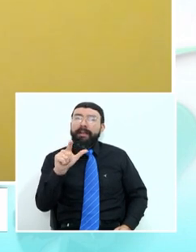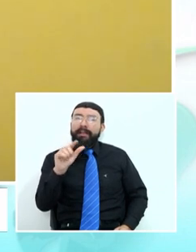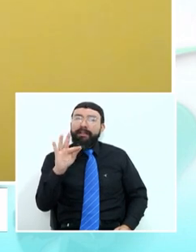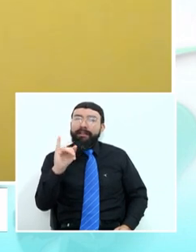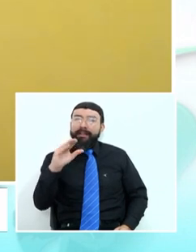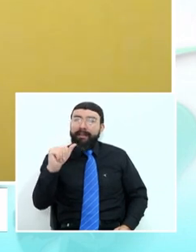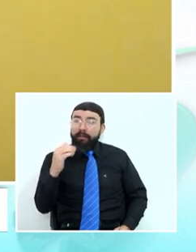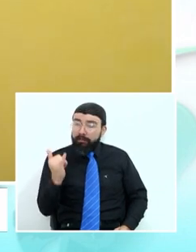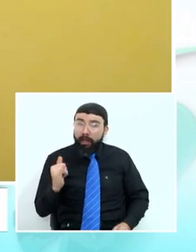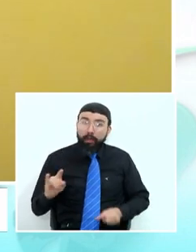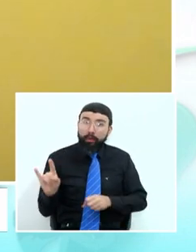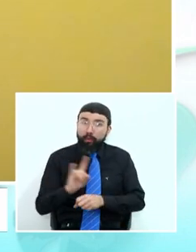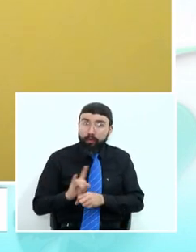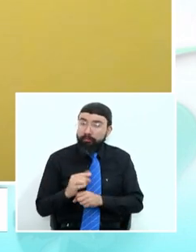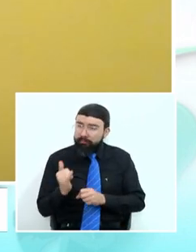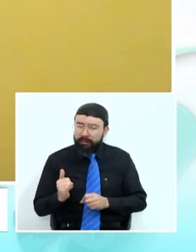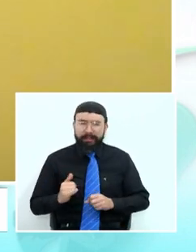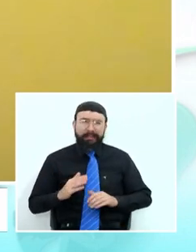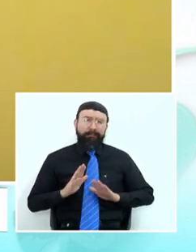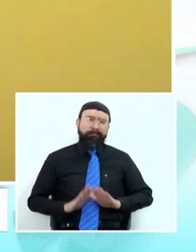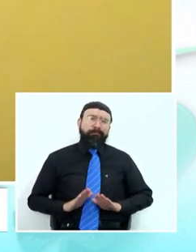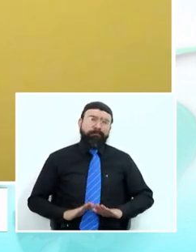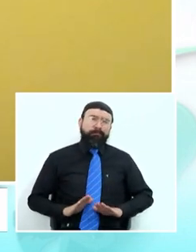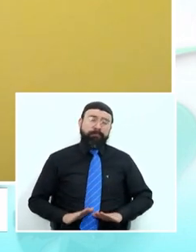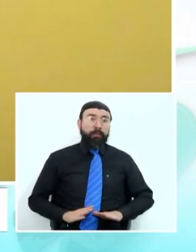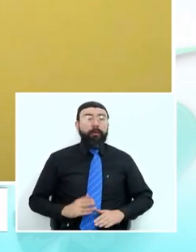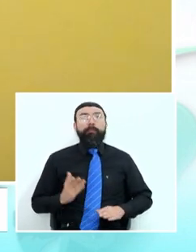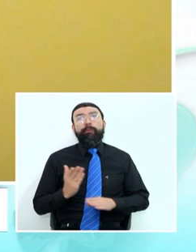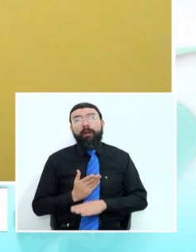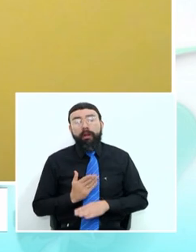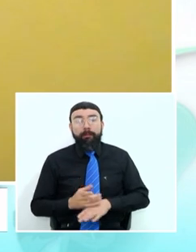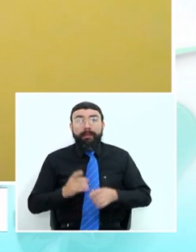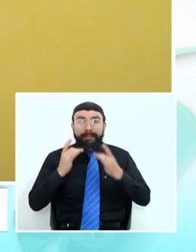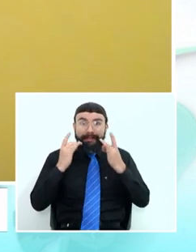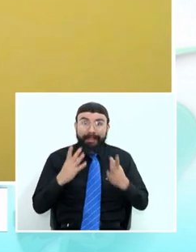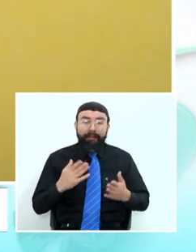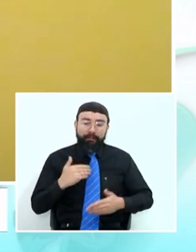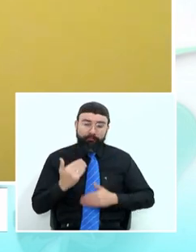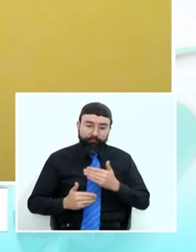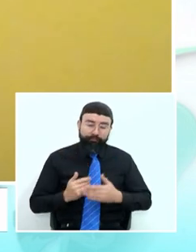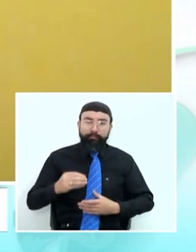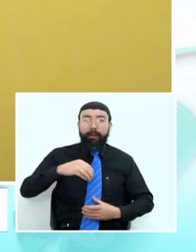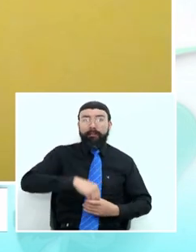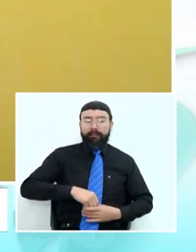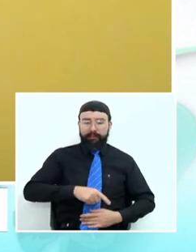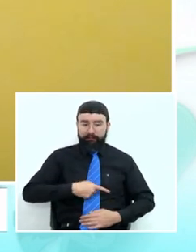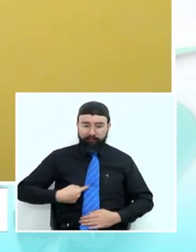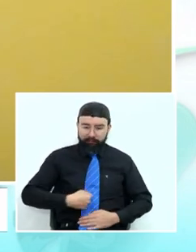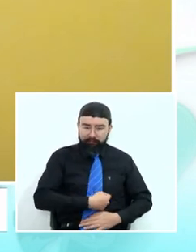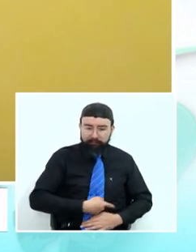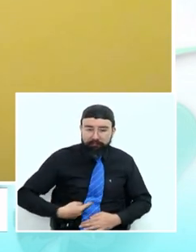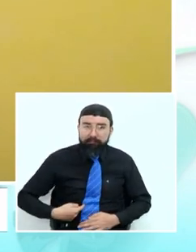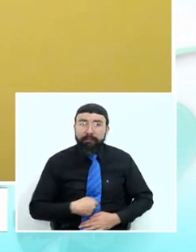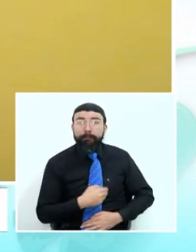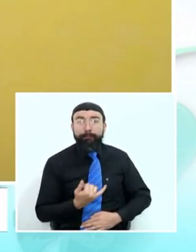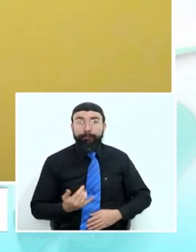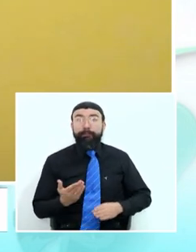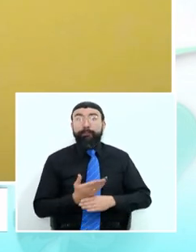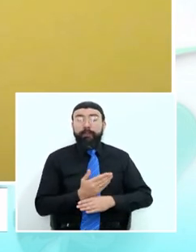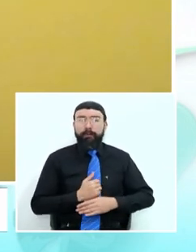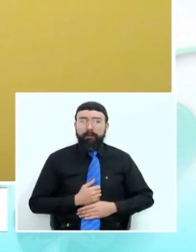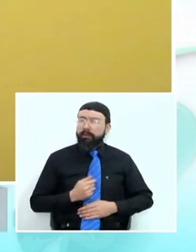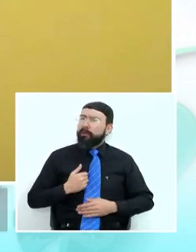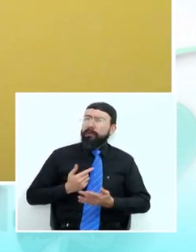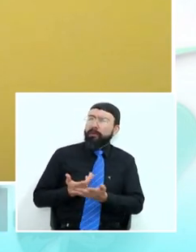empieza a frenarse, es cuando empiezan los problemas graves a nivel del sistema digestivo. Bueno,